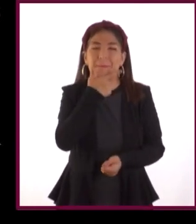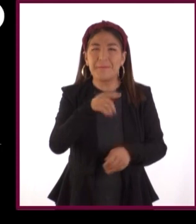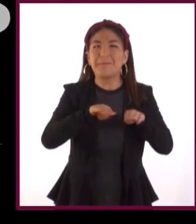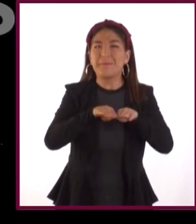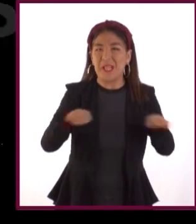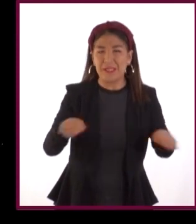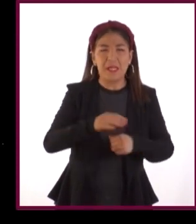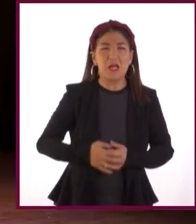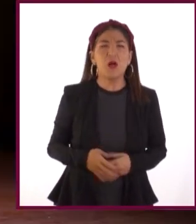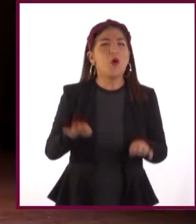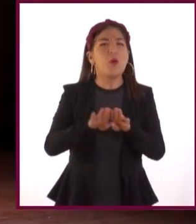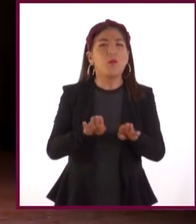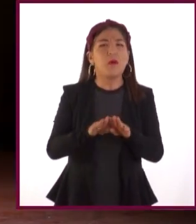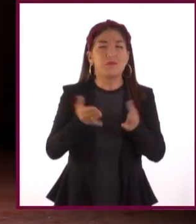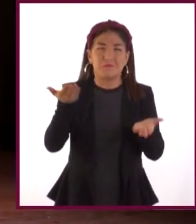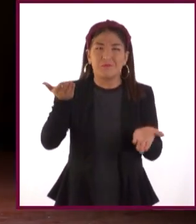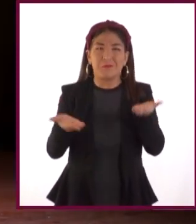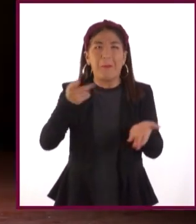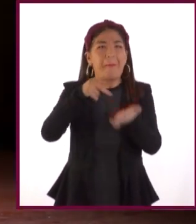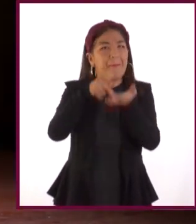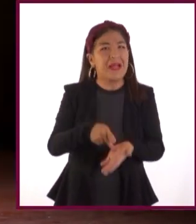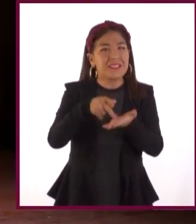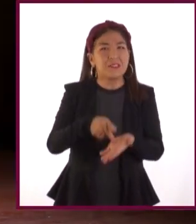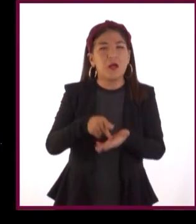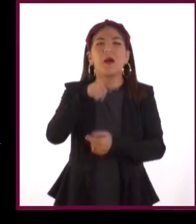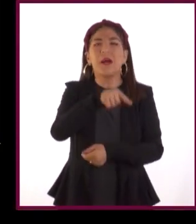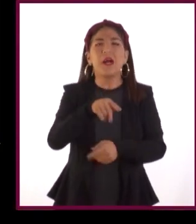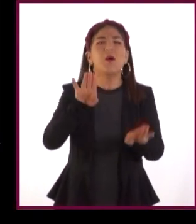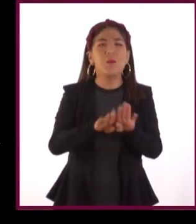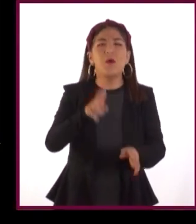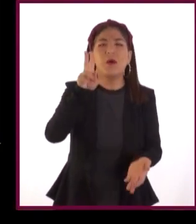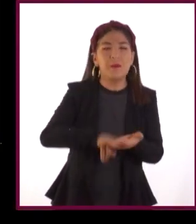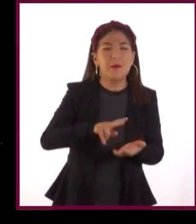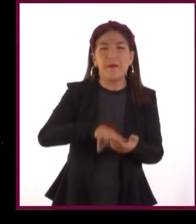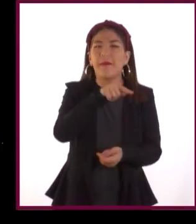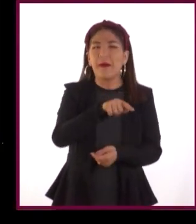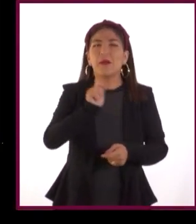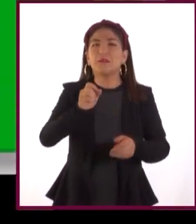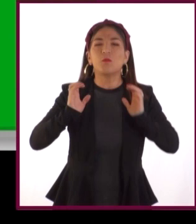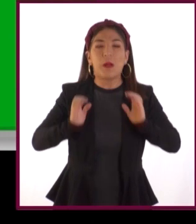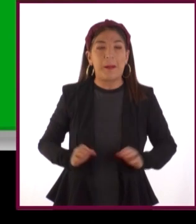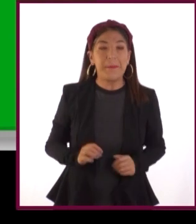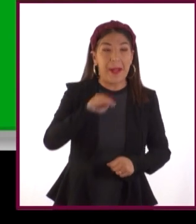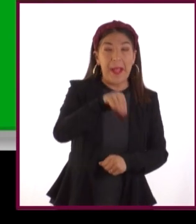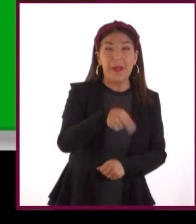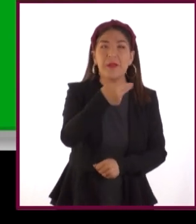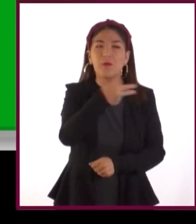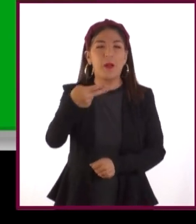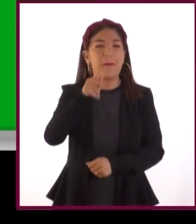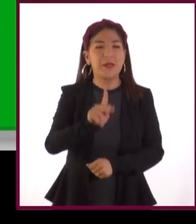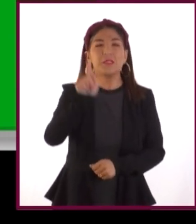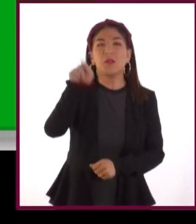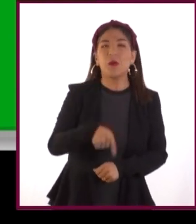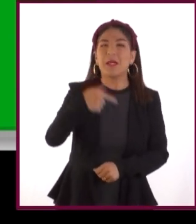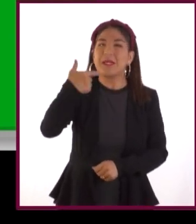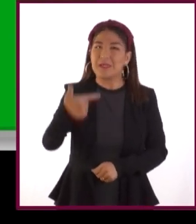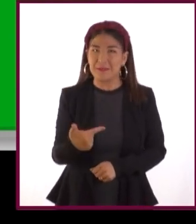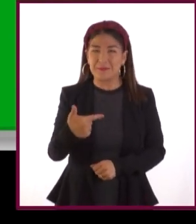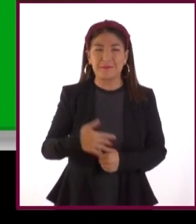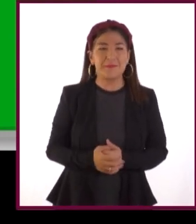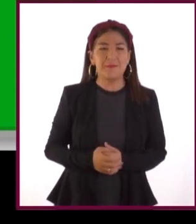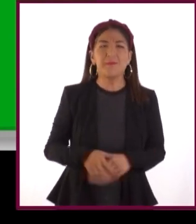es una constante, es decir, su valor no cambia. Es el mismo en cualquier punto del universo. La masa se expresa en kilogramos